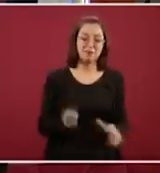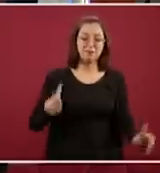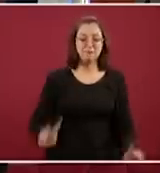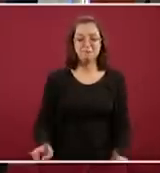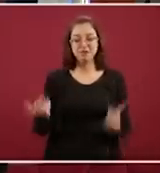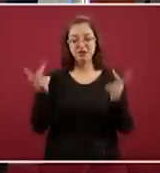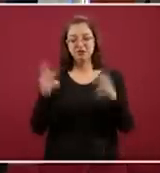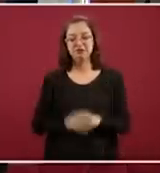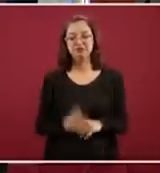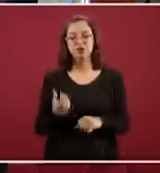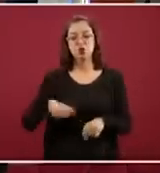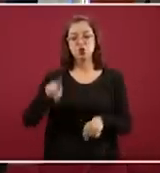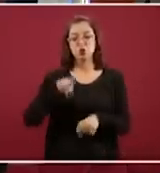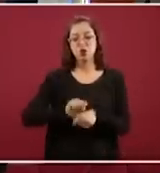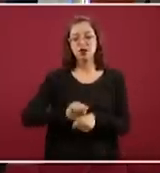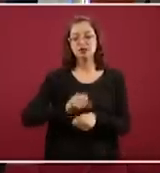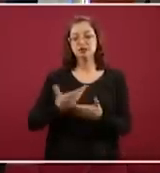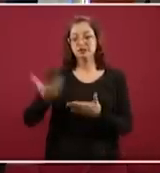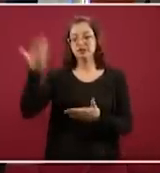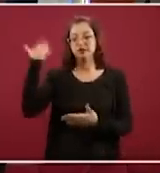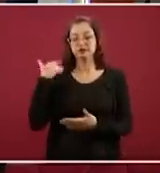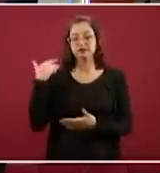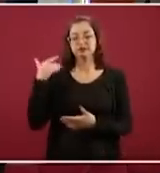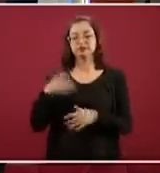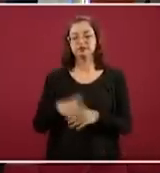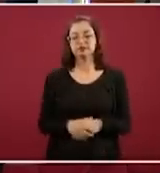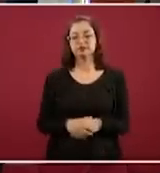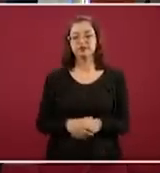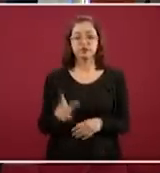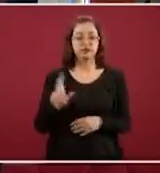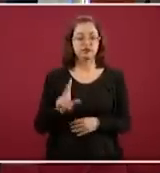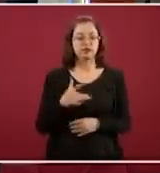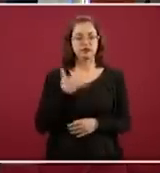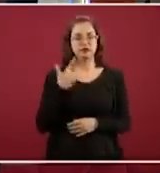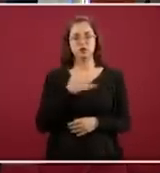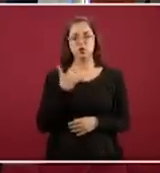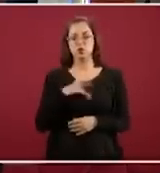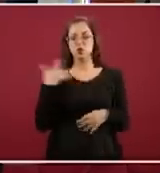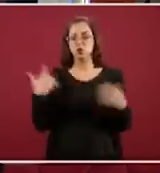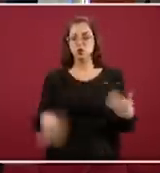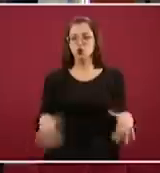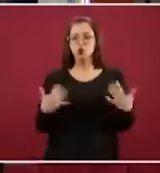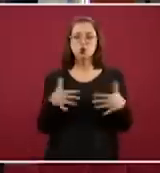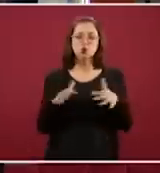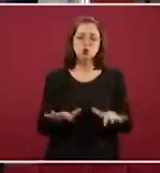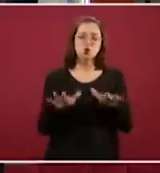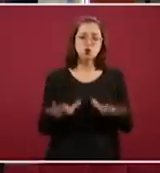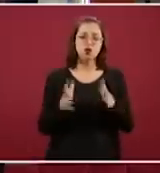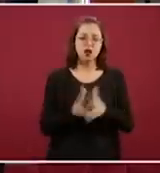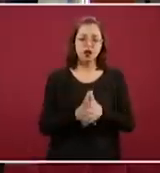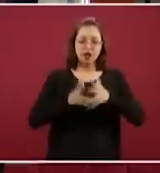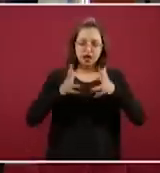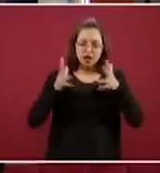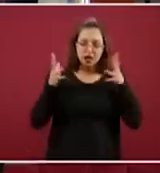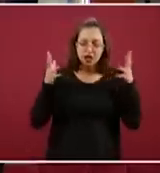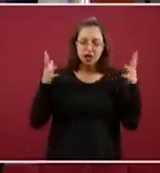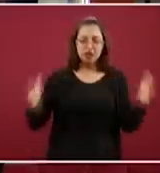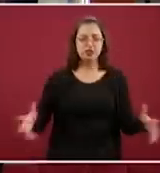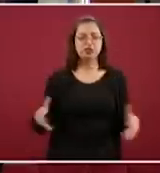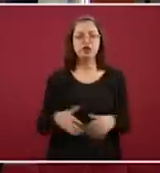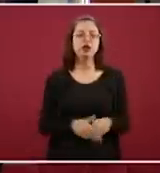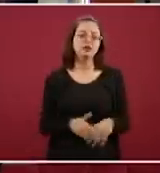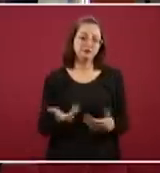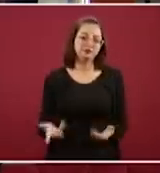Cuando la semana pasada decíamos que iba a ser pues verdaderamente una subasta sin precedentes, pues aquí están